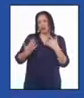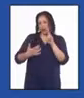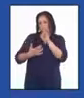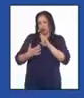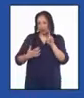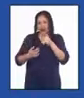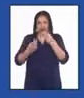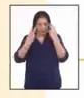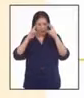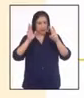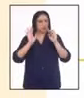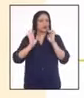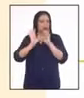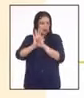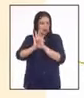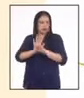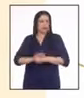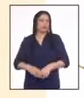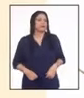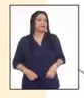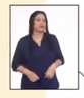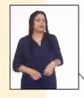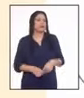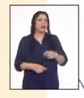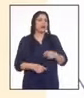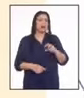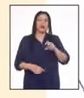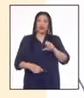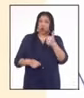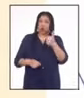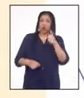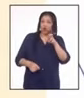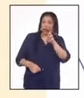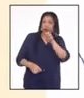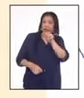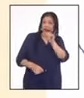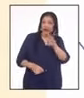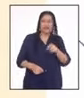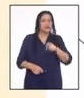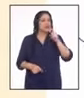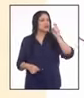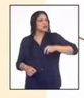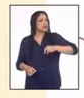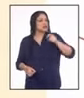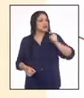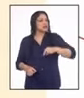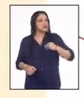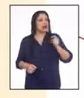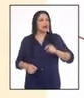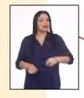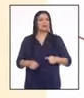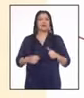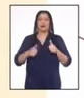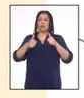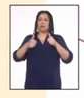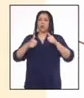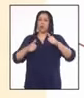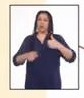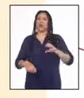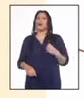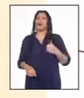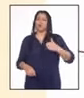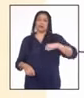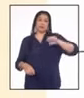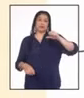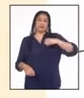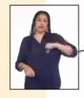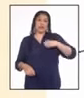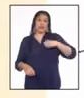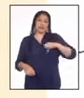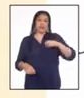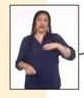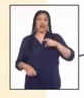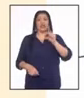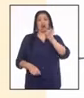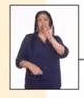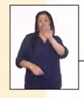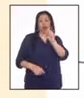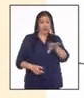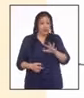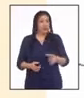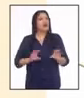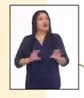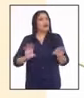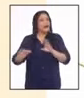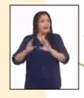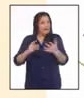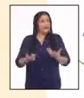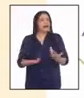ejemplo. Por otra parte, es necesario que la muy ilustre Municipalidad de Guayaquil tome las